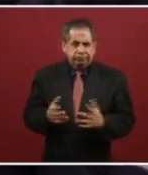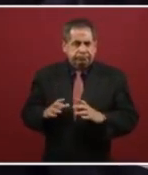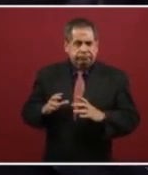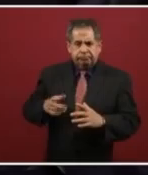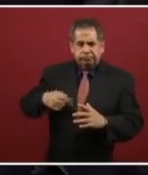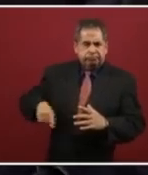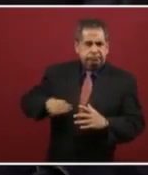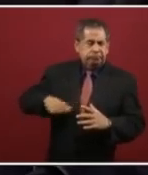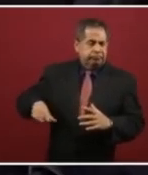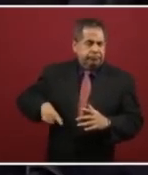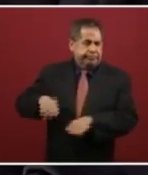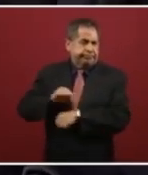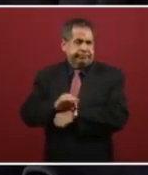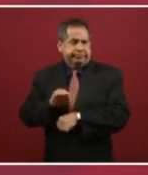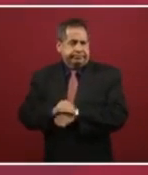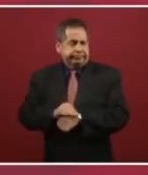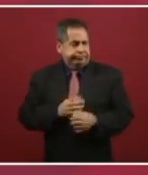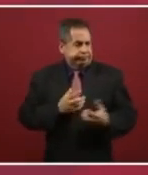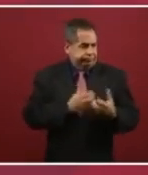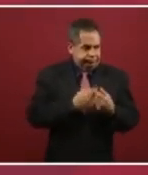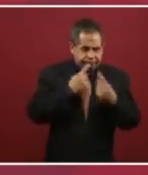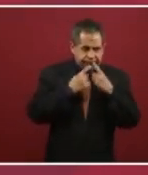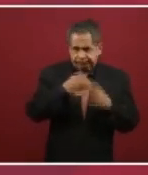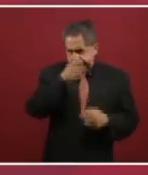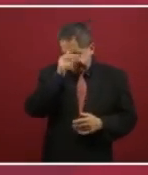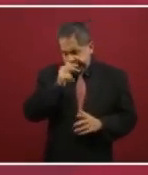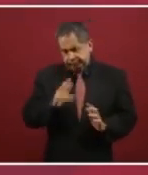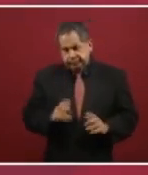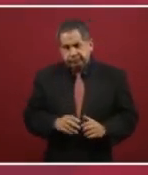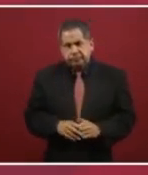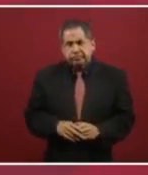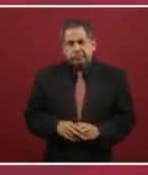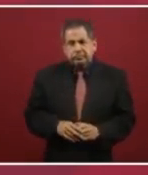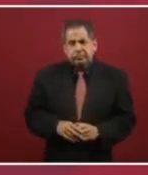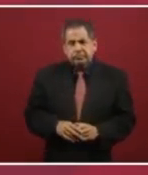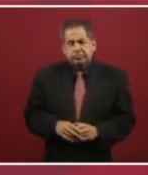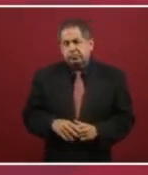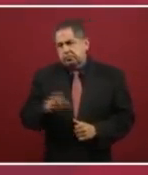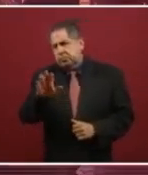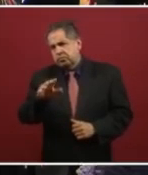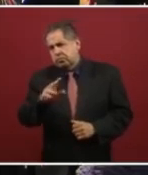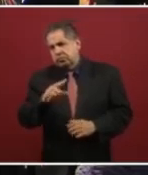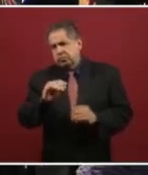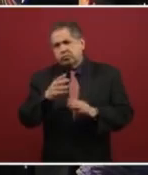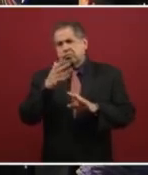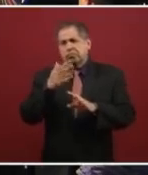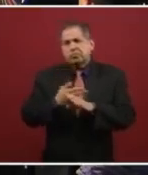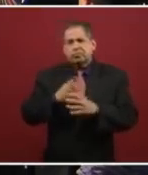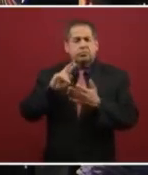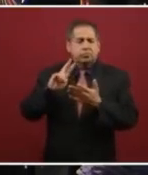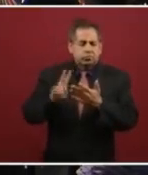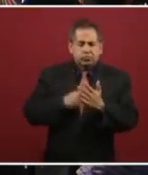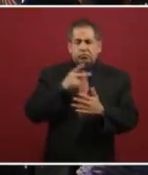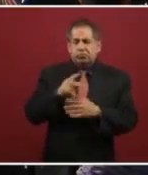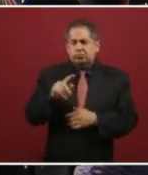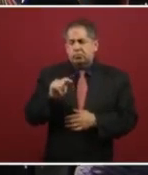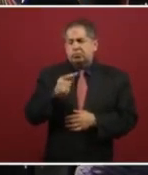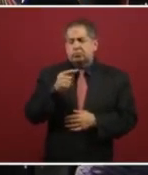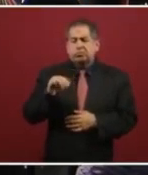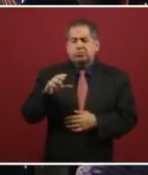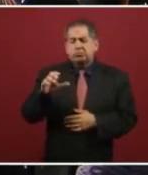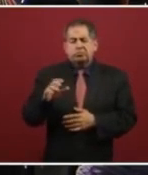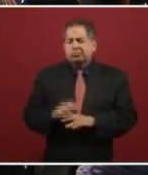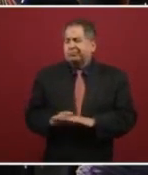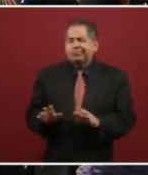y los intereses del pueblo de mexico y finalmente reiteró que su gobierno no tolerará casos de